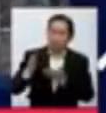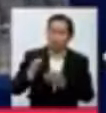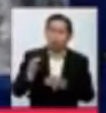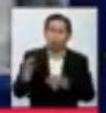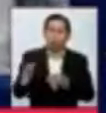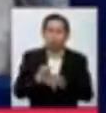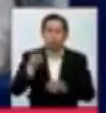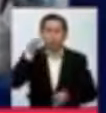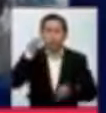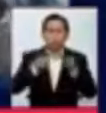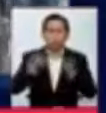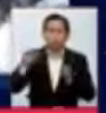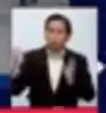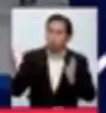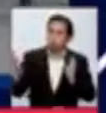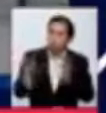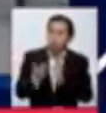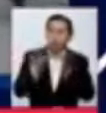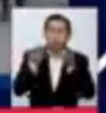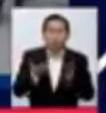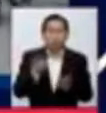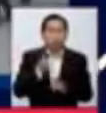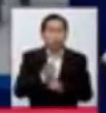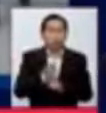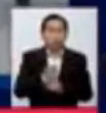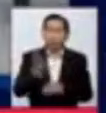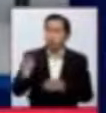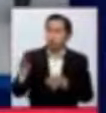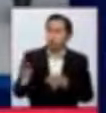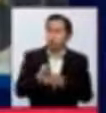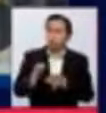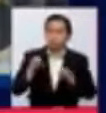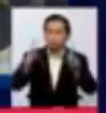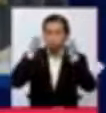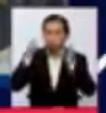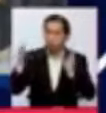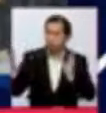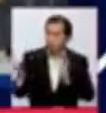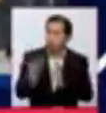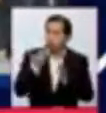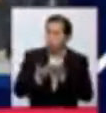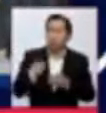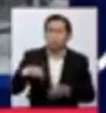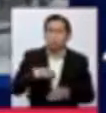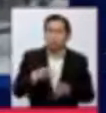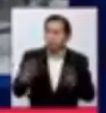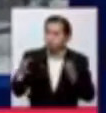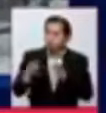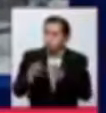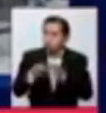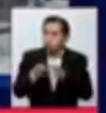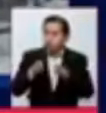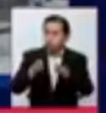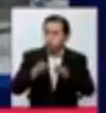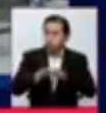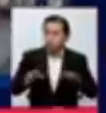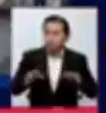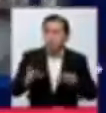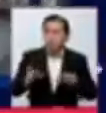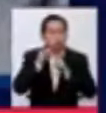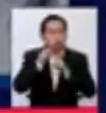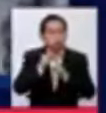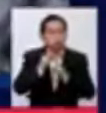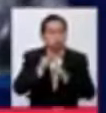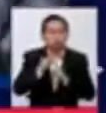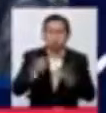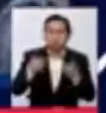Justicia y Transparencia Institucional, por parte del Ministerio de Educación, y así seguimos armando mesas técnicas donde